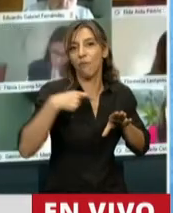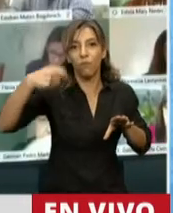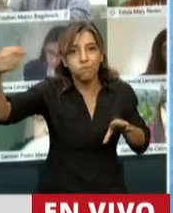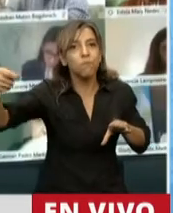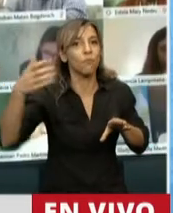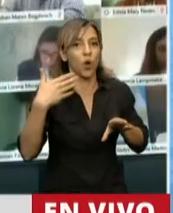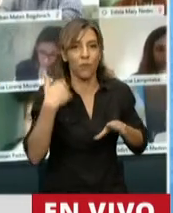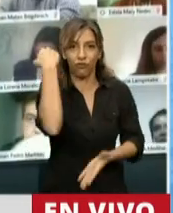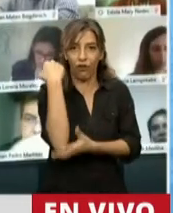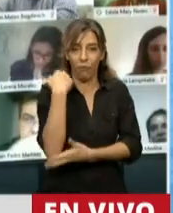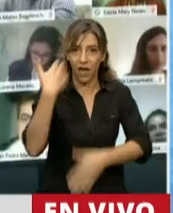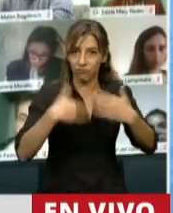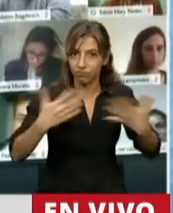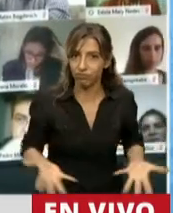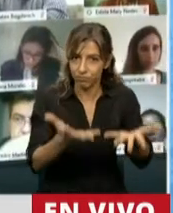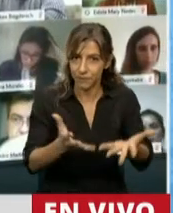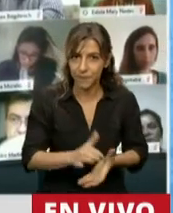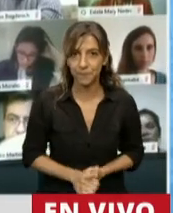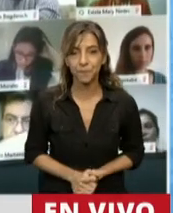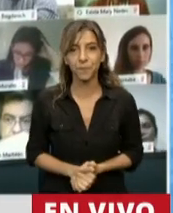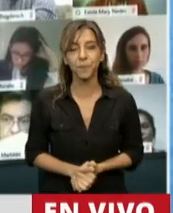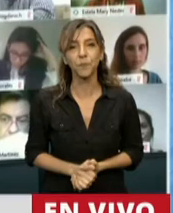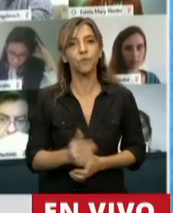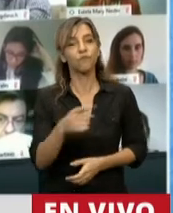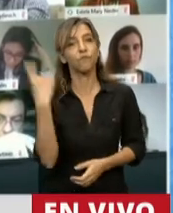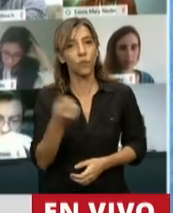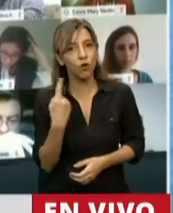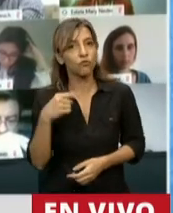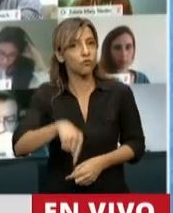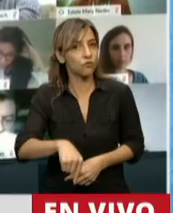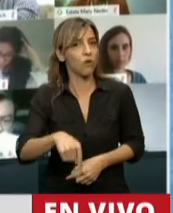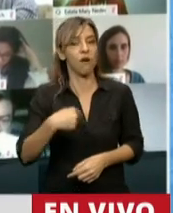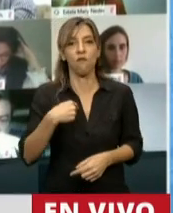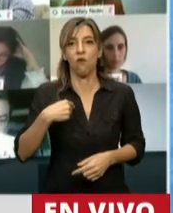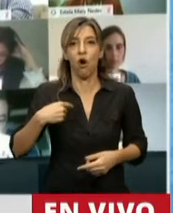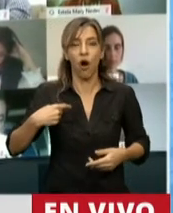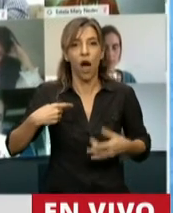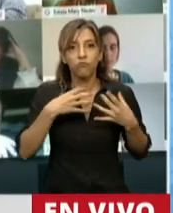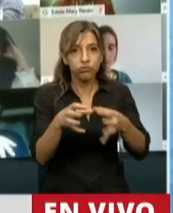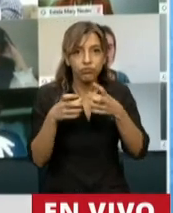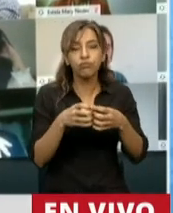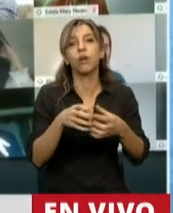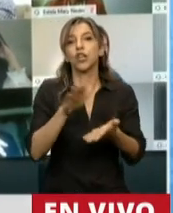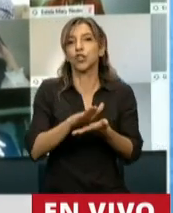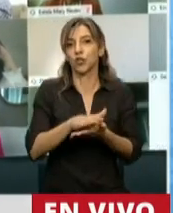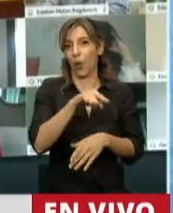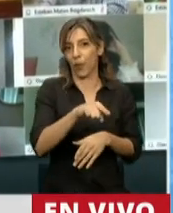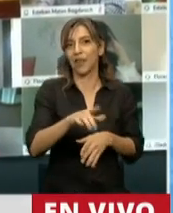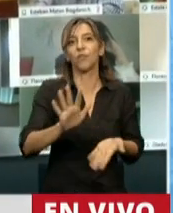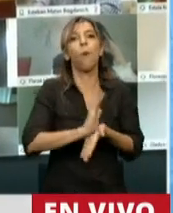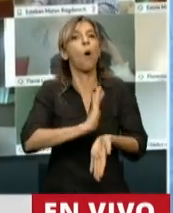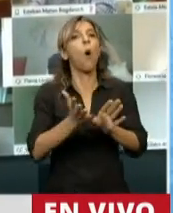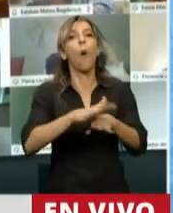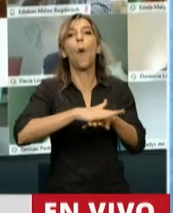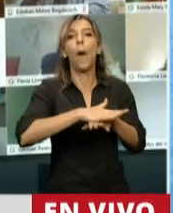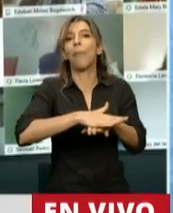nuestra economía. La oferta, señor presidente, que estamos tratando se asienta sobre ese principio y de hecho garantiza,